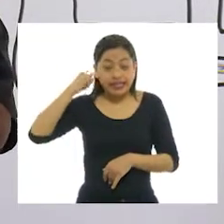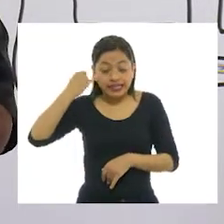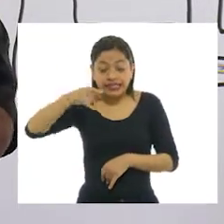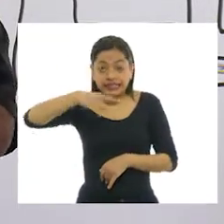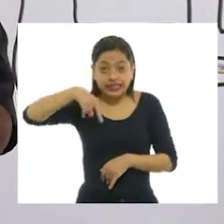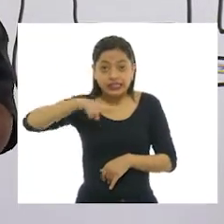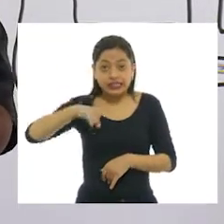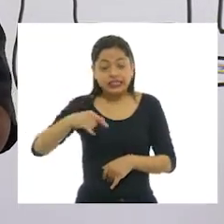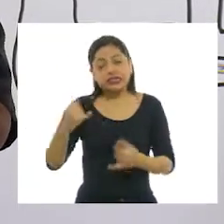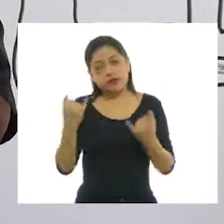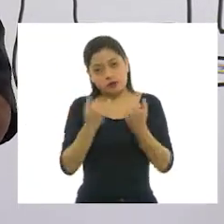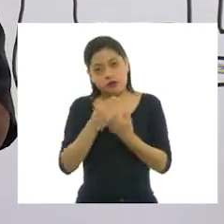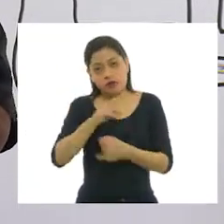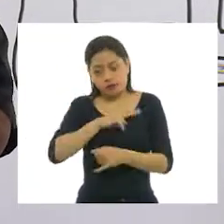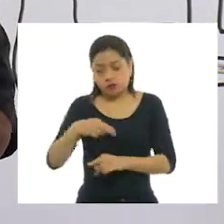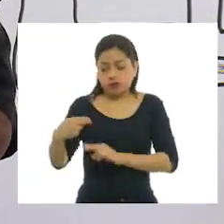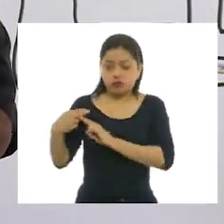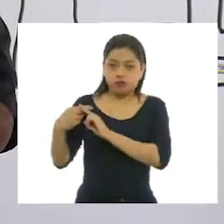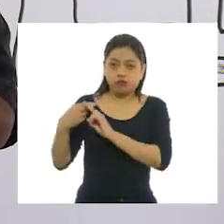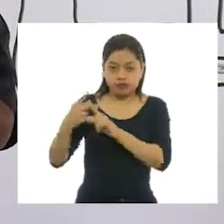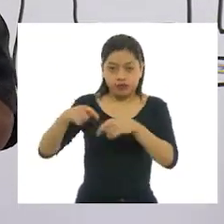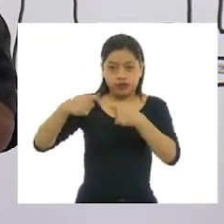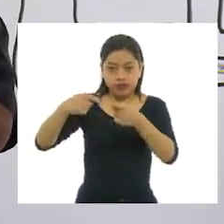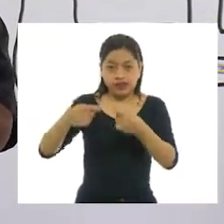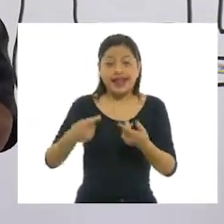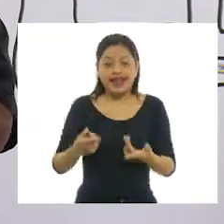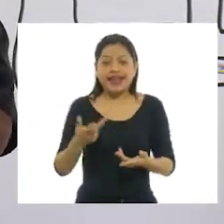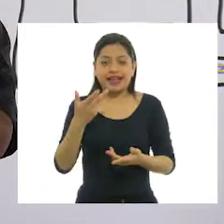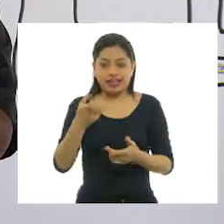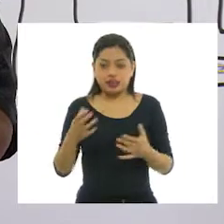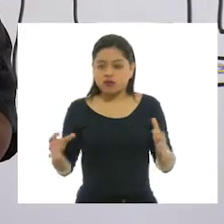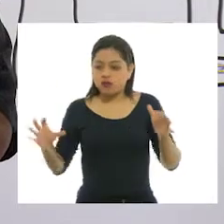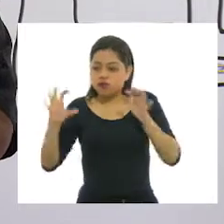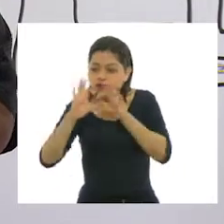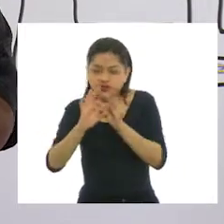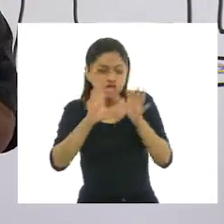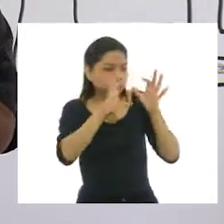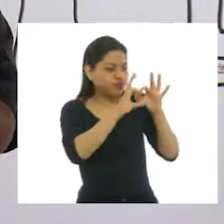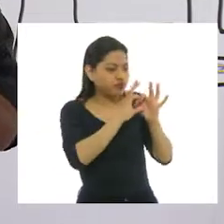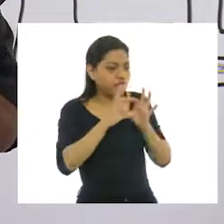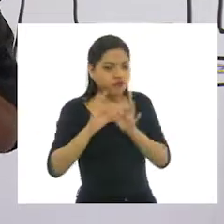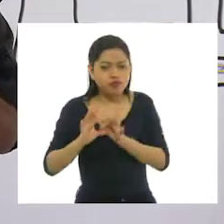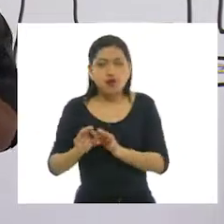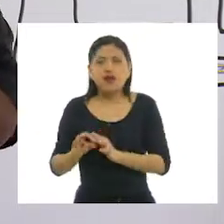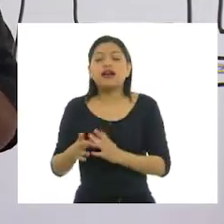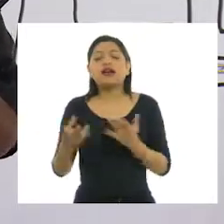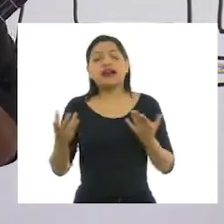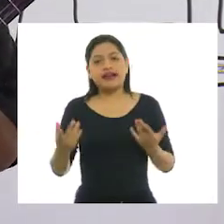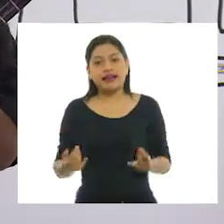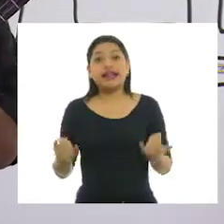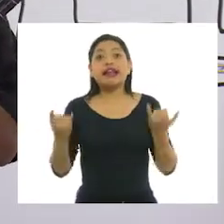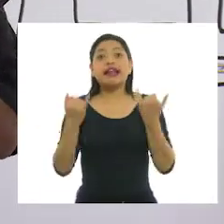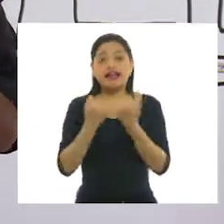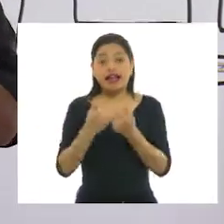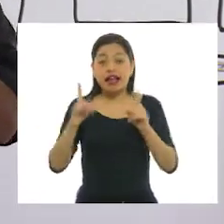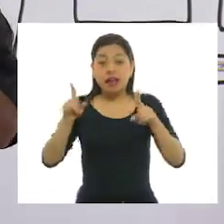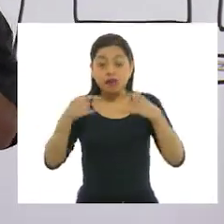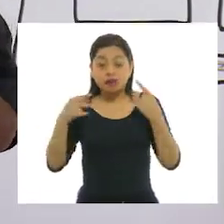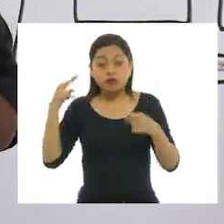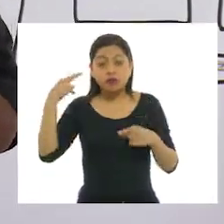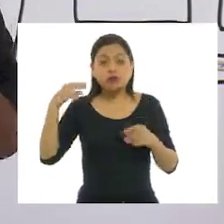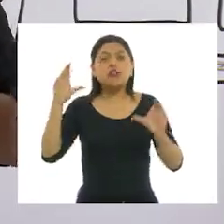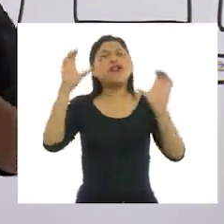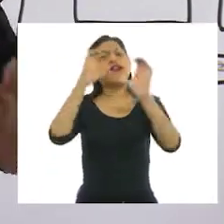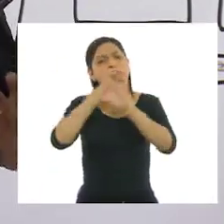somos originarios también. El son jarocho es un estilo de música que se canta, que se baila y